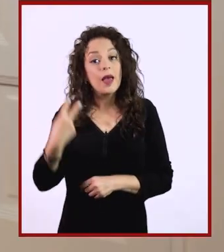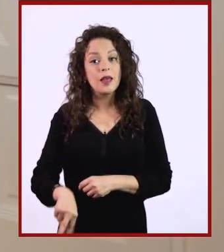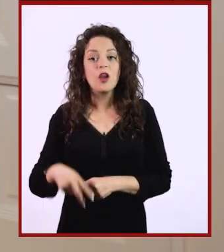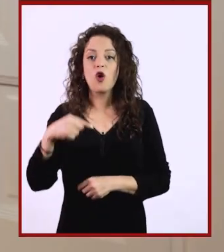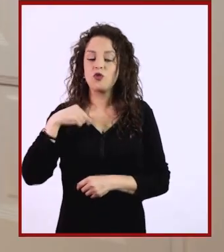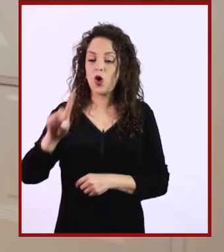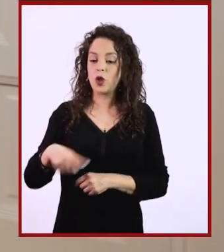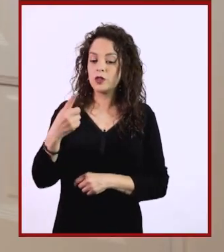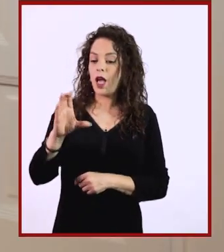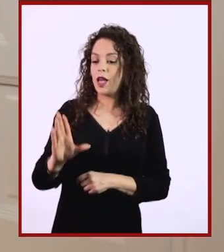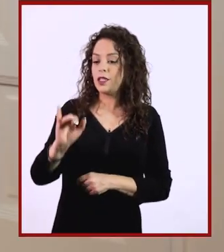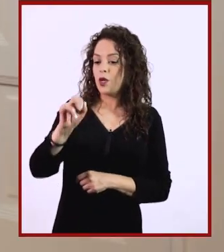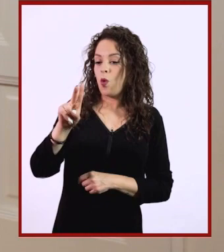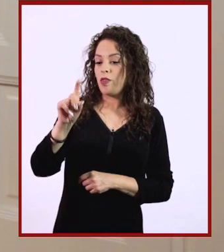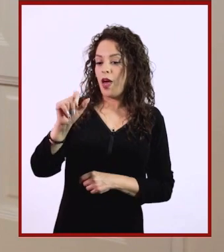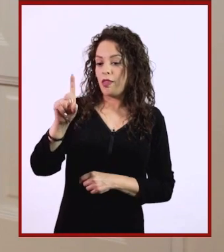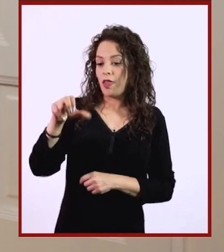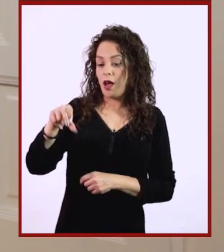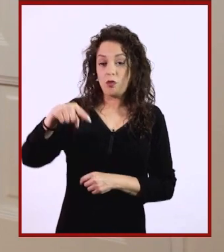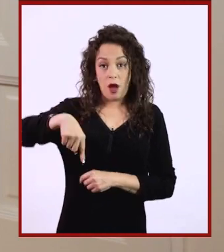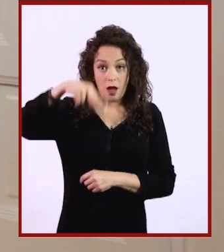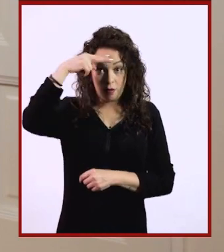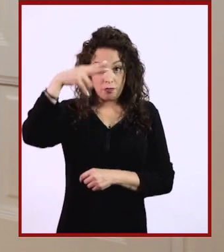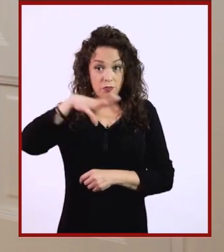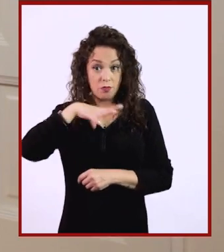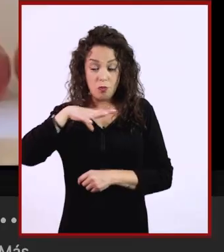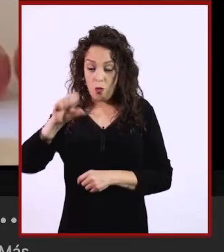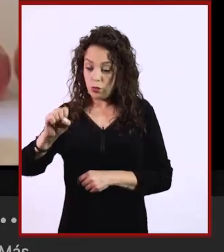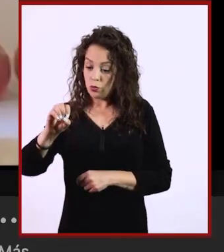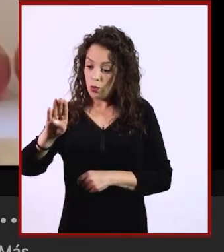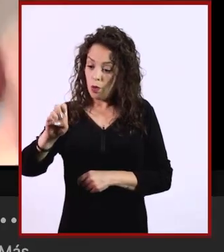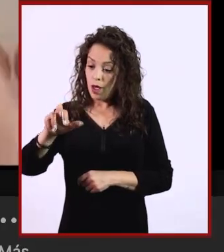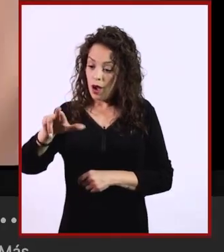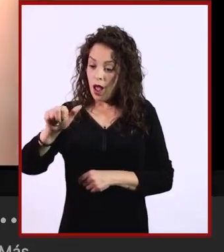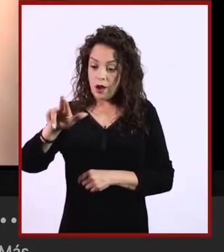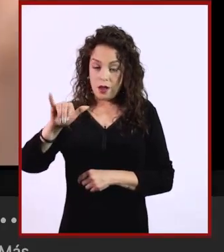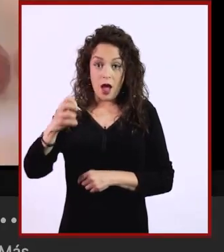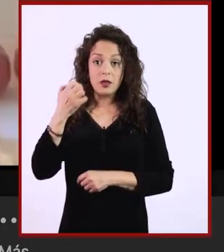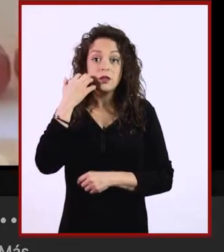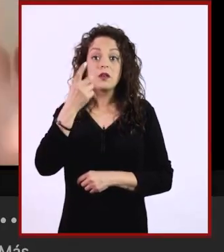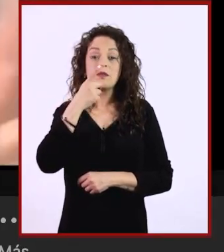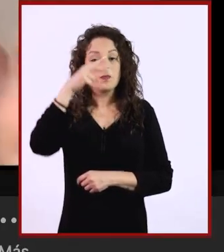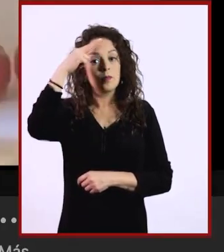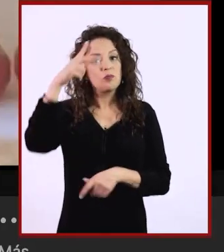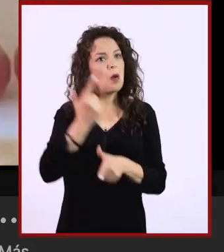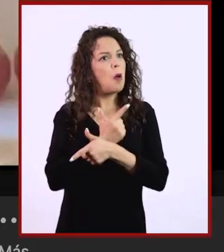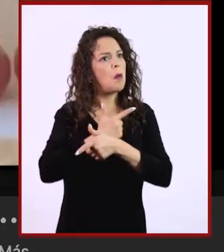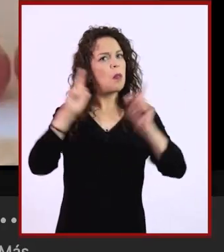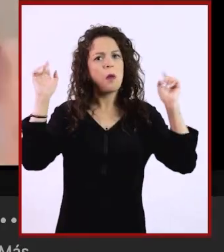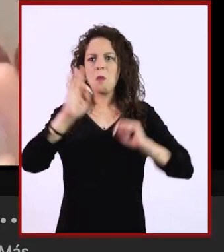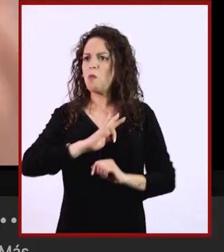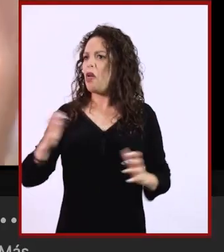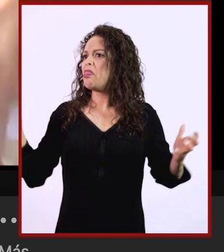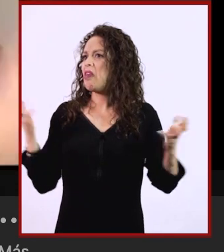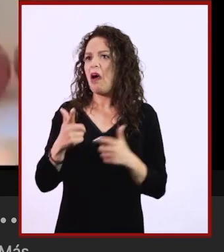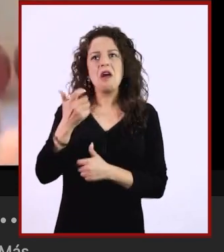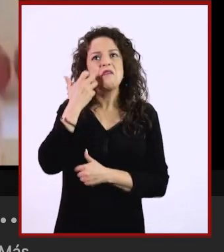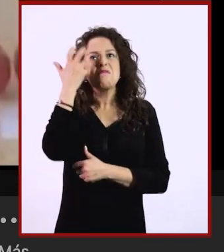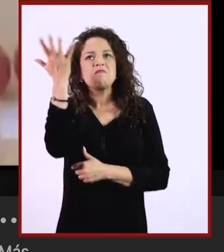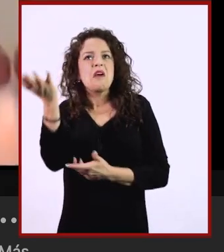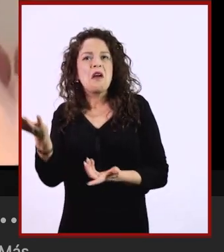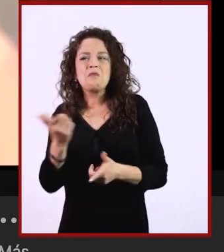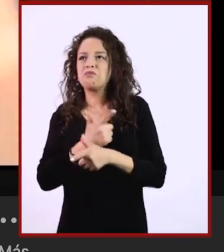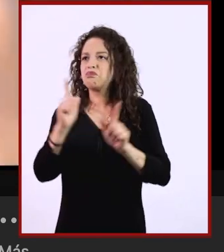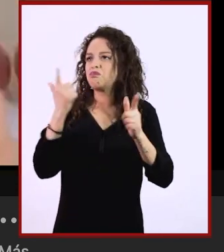vamos, México es soberano, ¿no? No significa que México tiene carta libre para hacer y deshacer, ¿no? O sea, vamos, hay